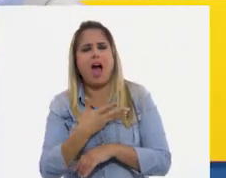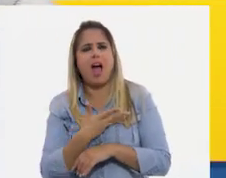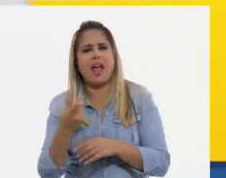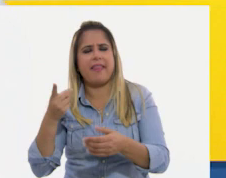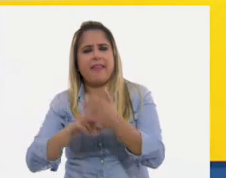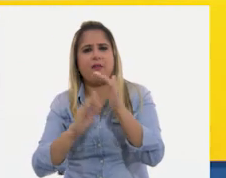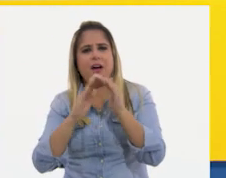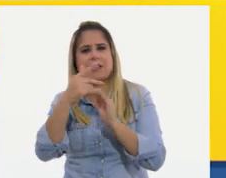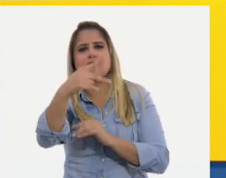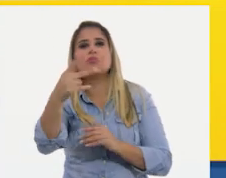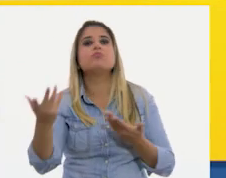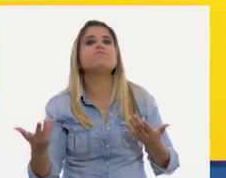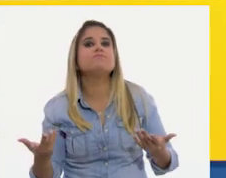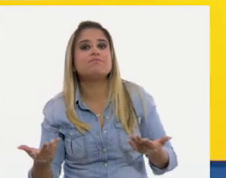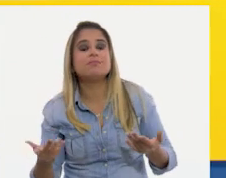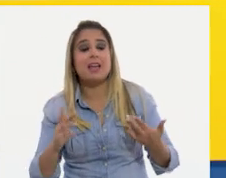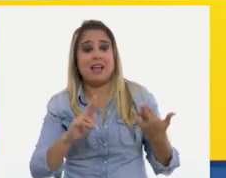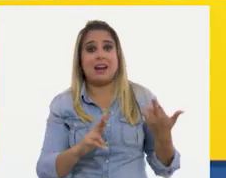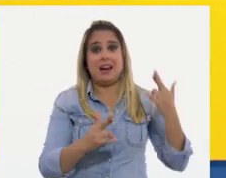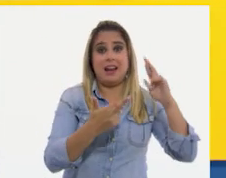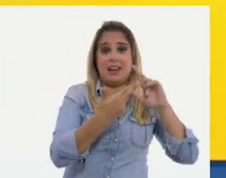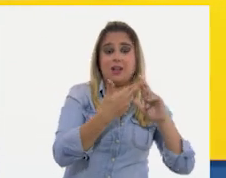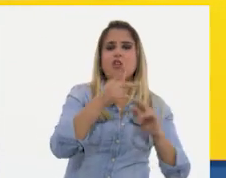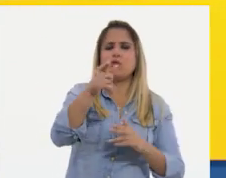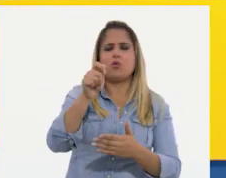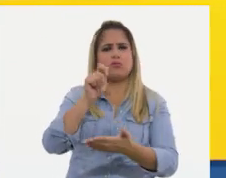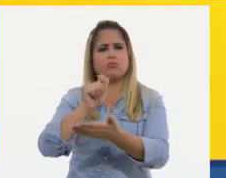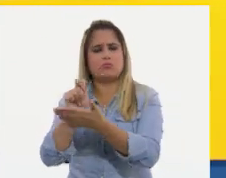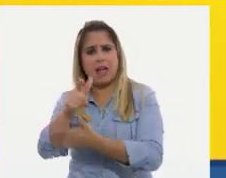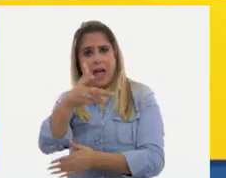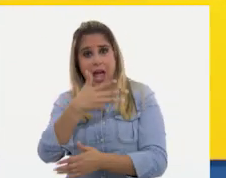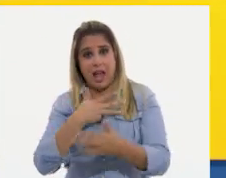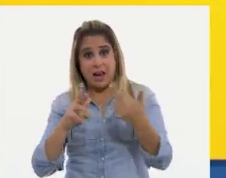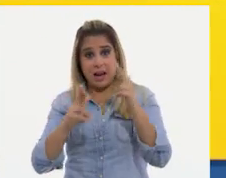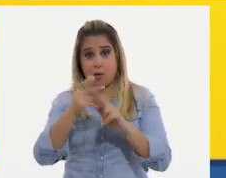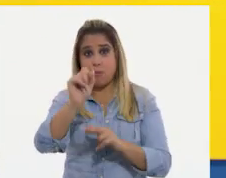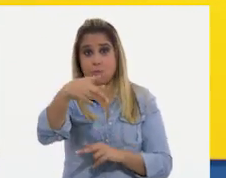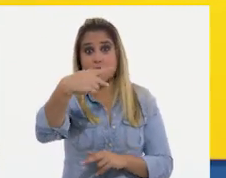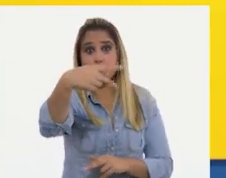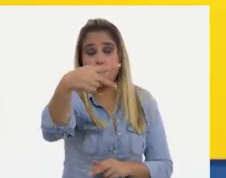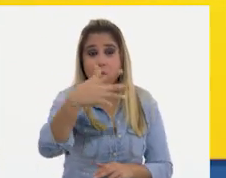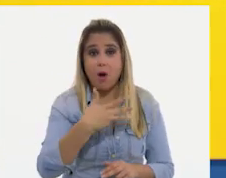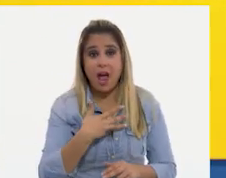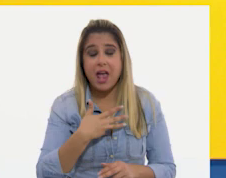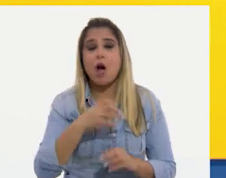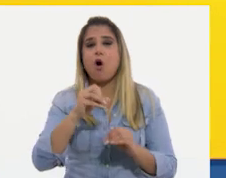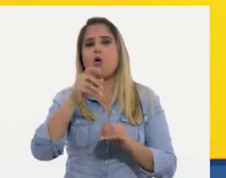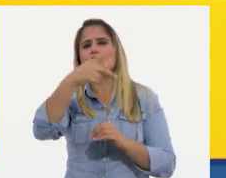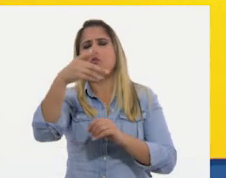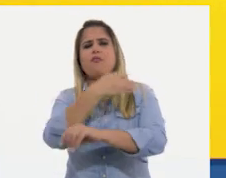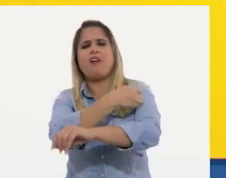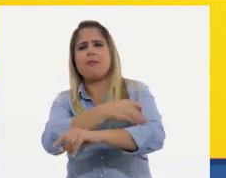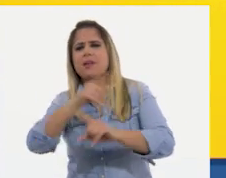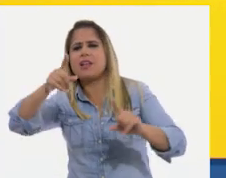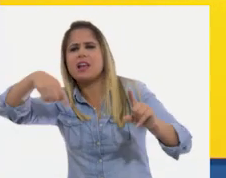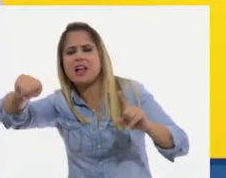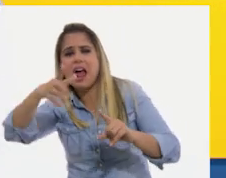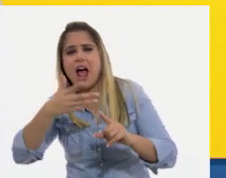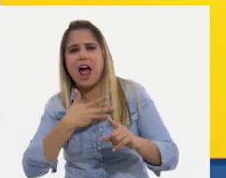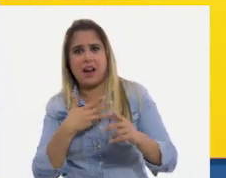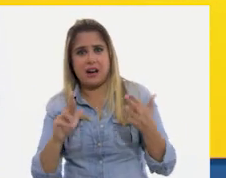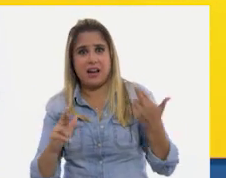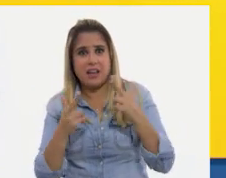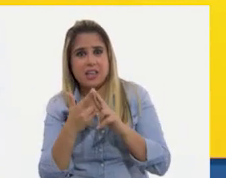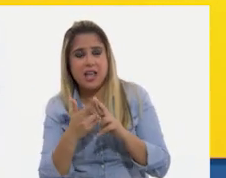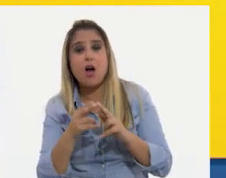En casa, en religión o creencias, escriban si practican alguna o qué creencias tienen. Por ejemplo, puede ser